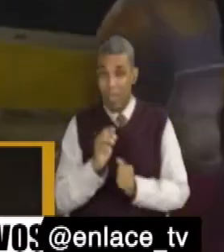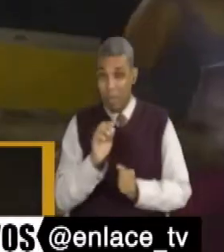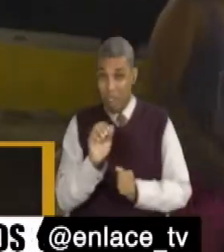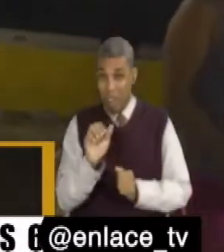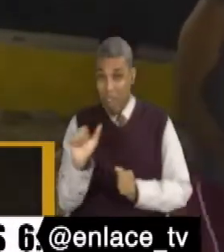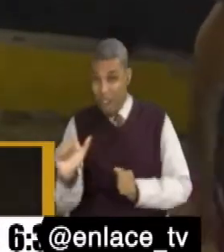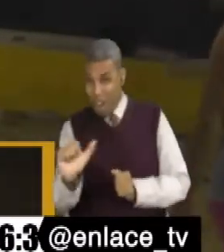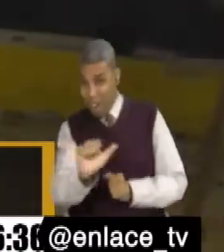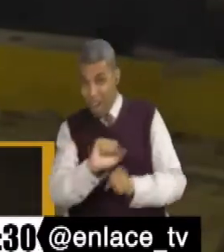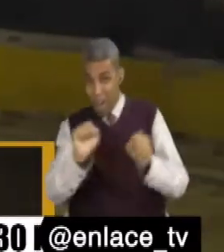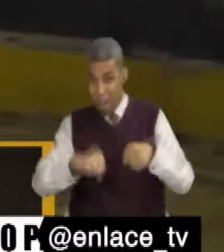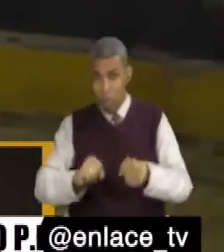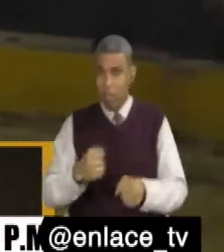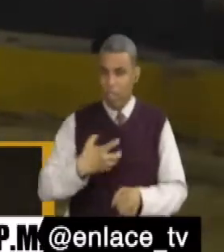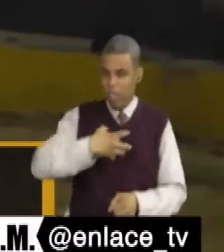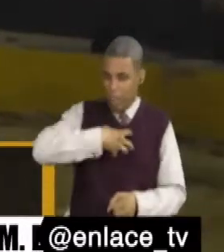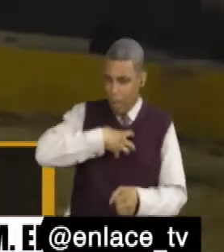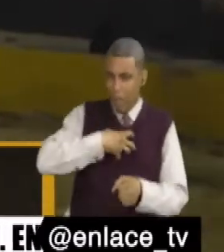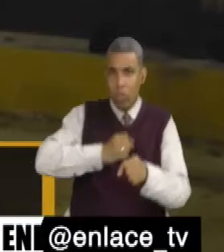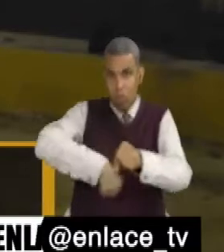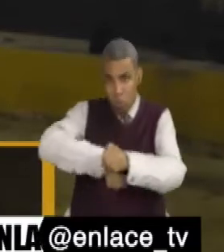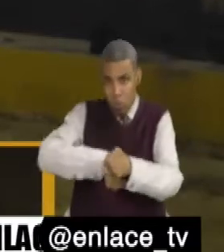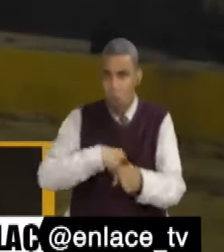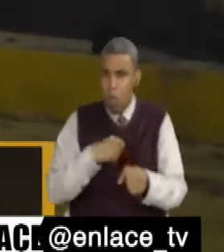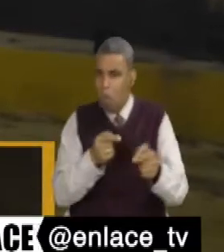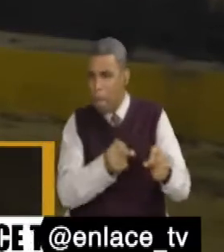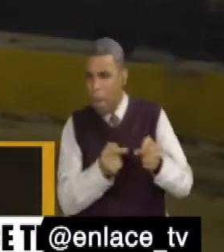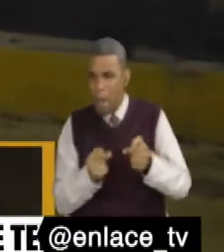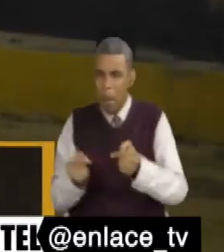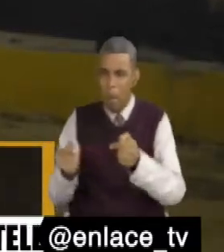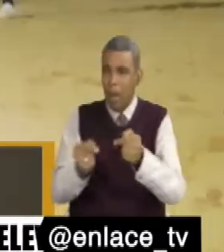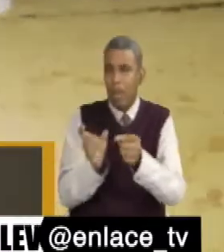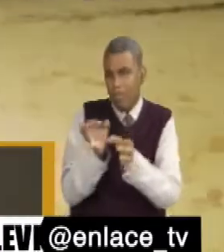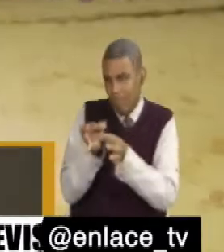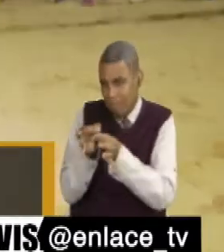torneos municipales y nacionales